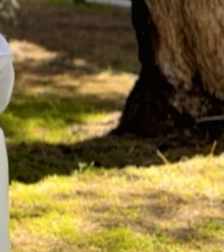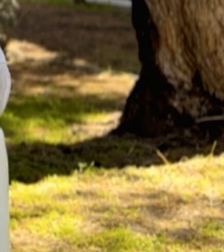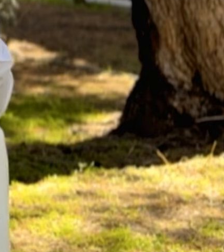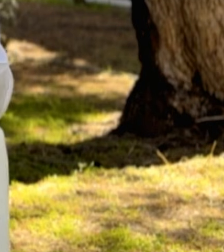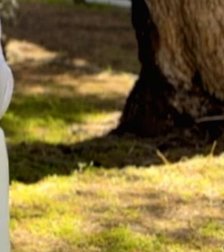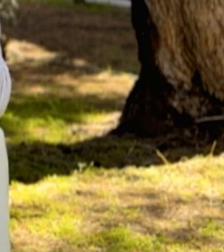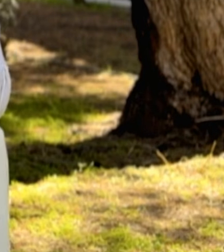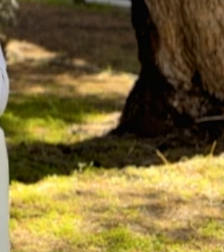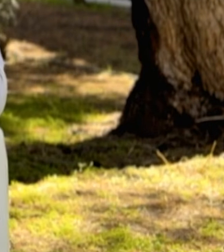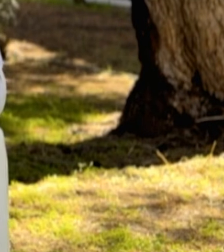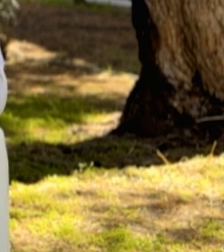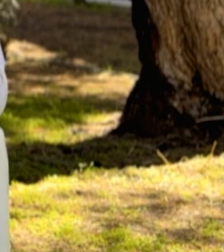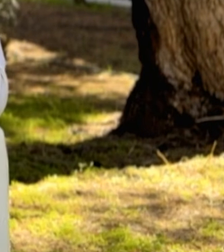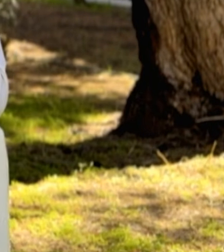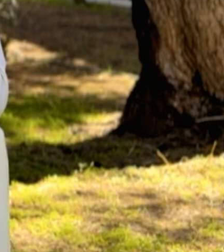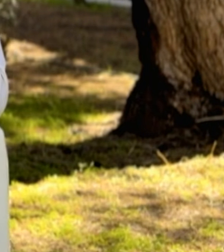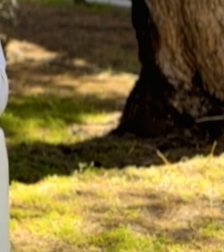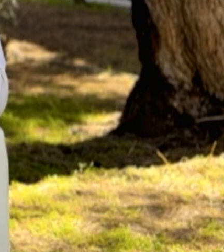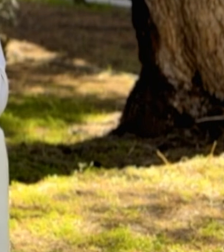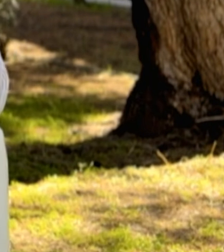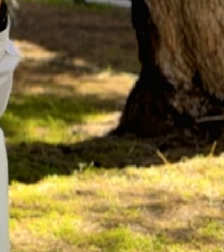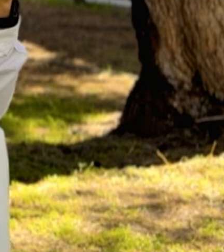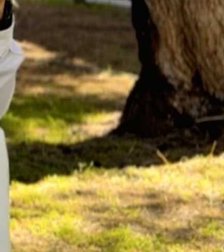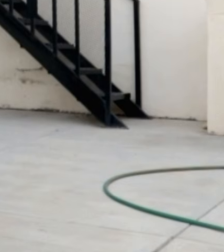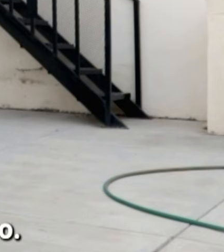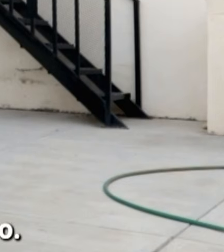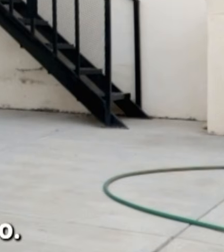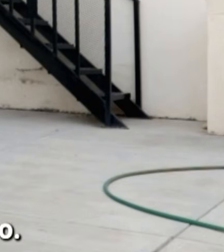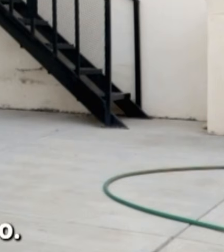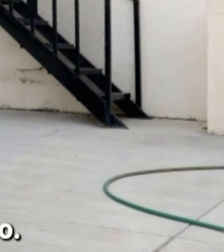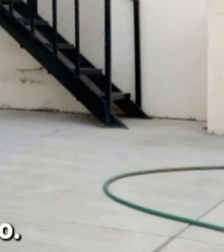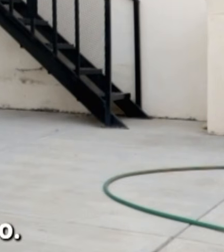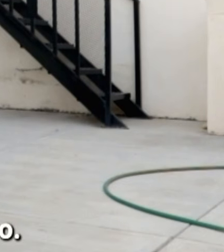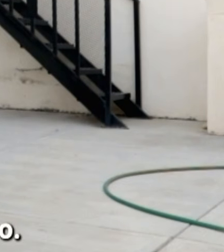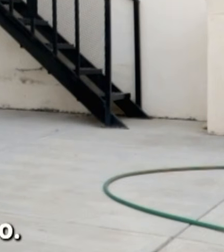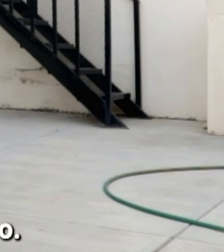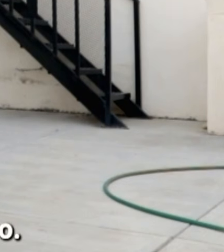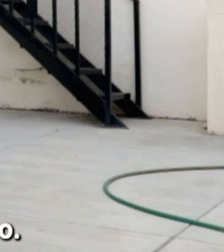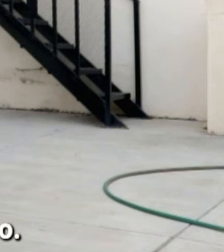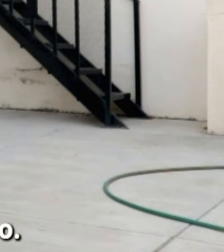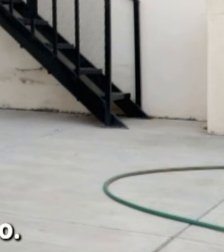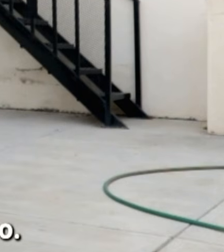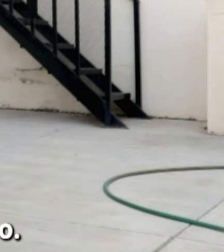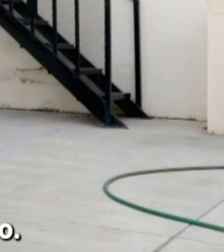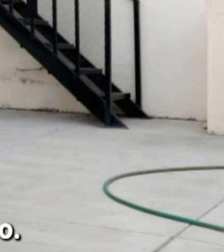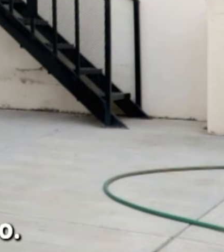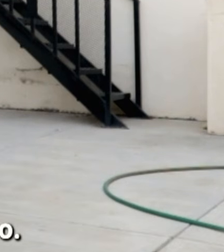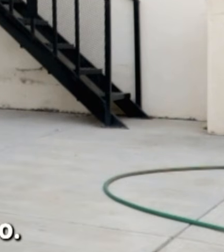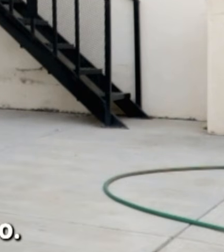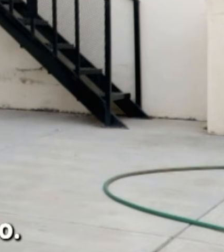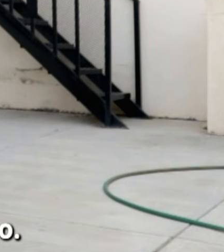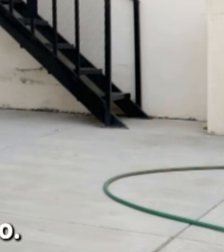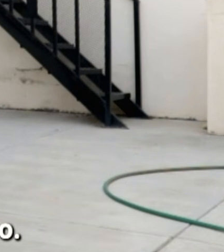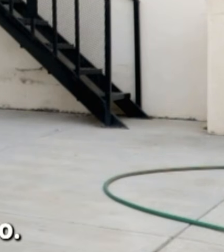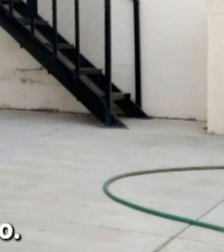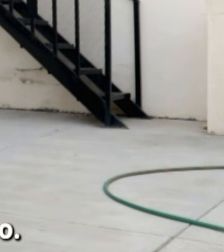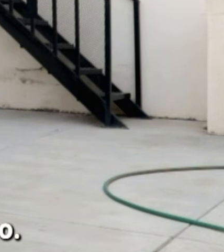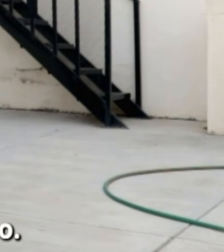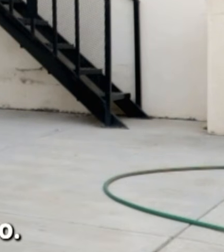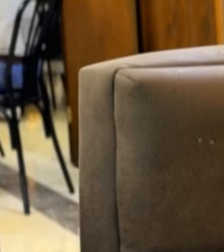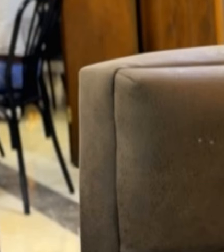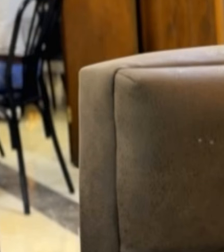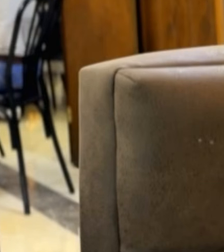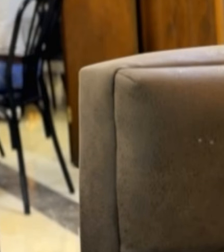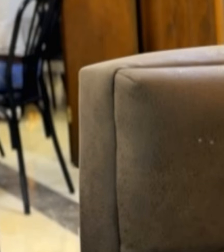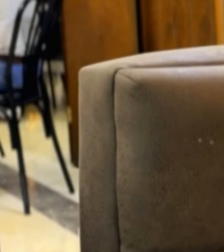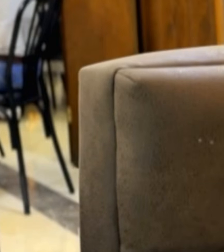que tenía una cantidad de dinero ahí y pues viajé. Me ha servido para completar el